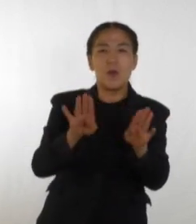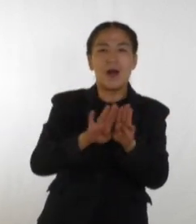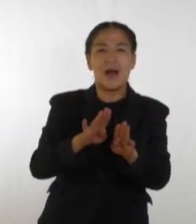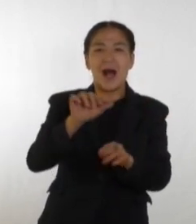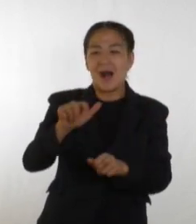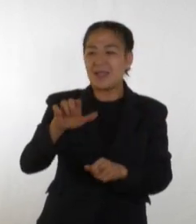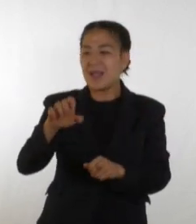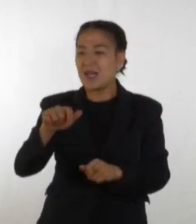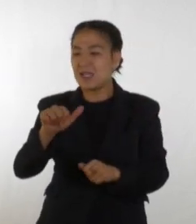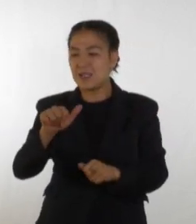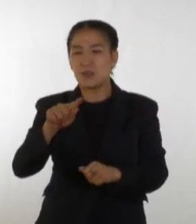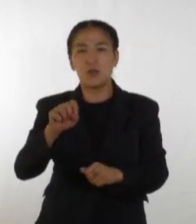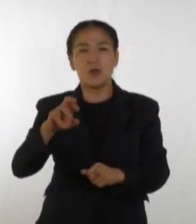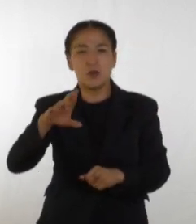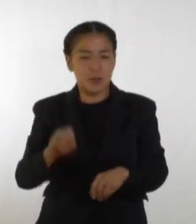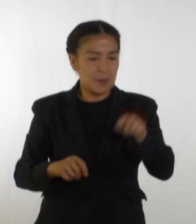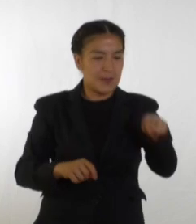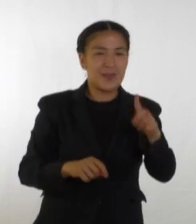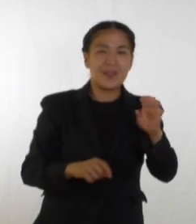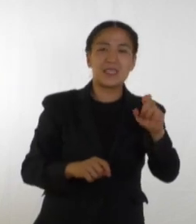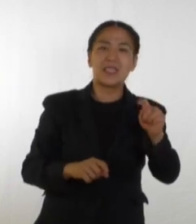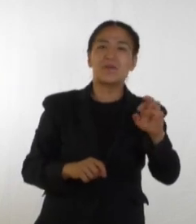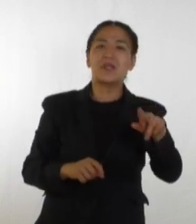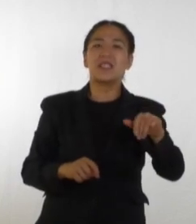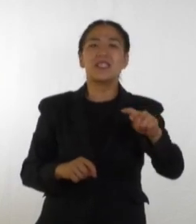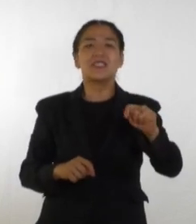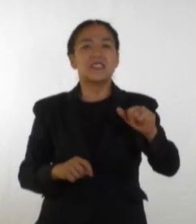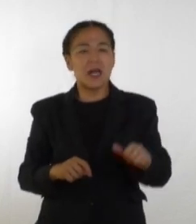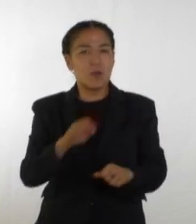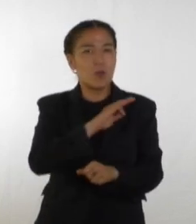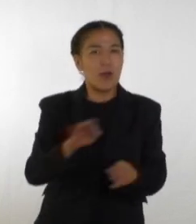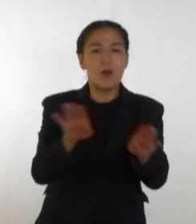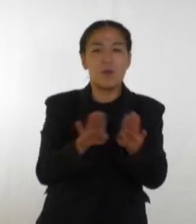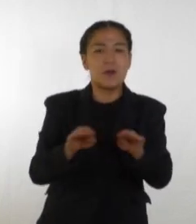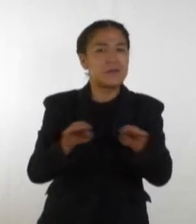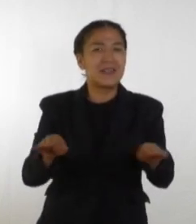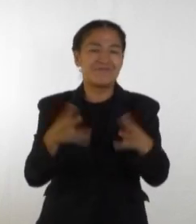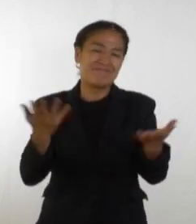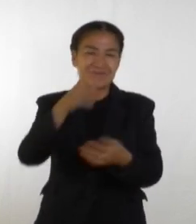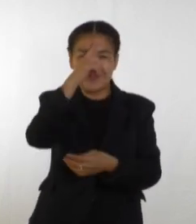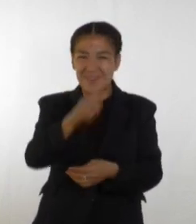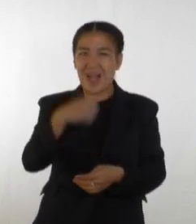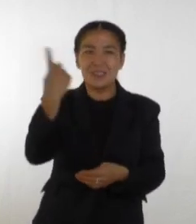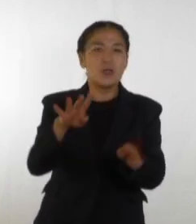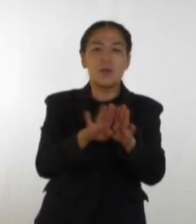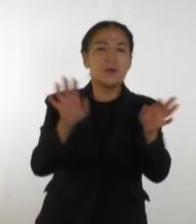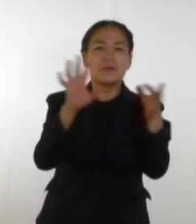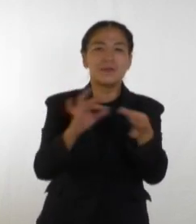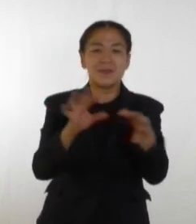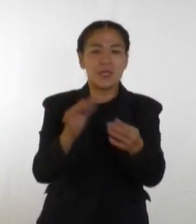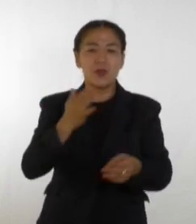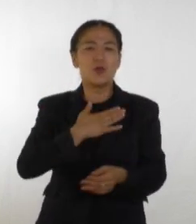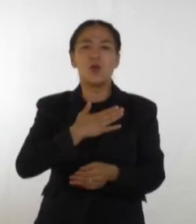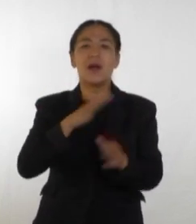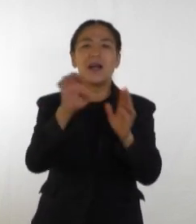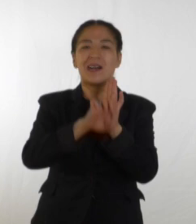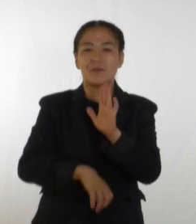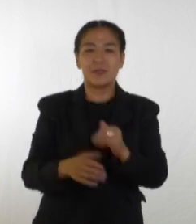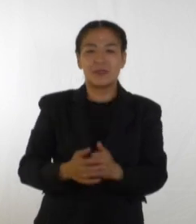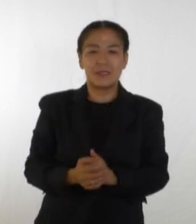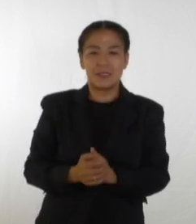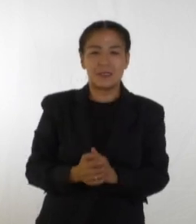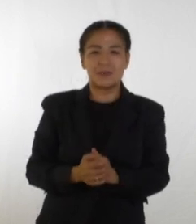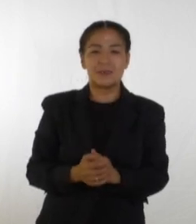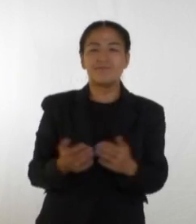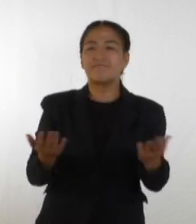eventos deterministas y eventos aleatorios que se puedan medir? Mira, muy facilito, porque es más fácil de entender. Yo le entiendo más fácil